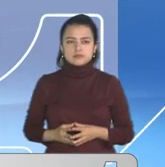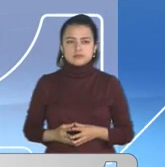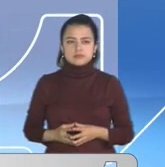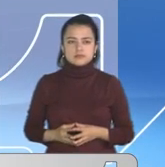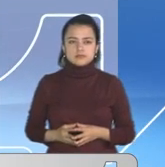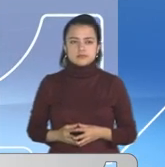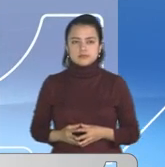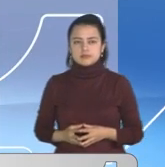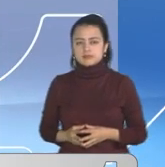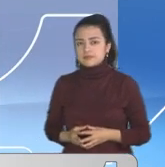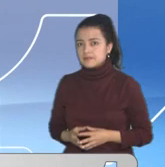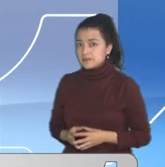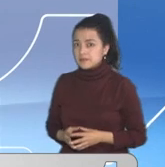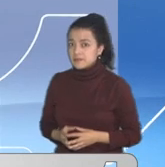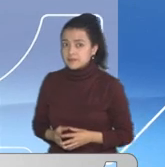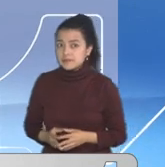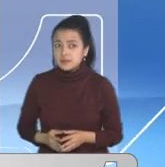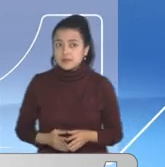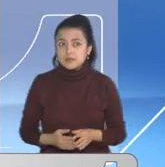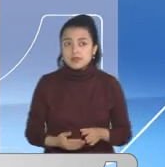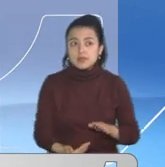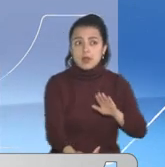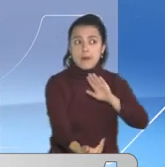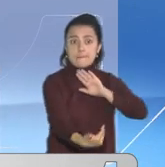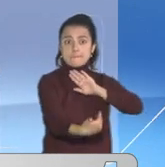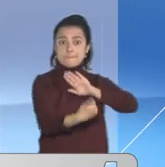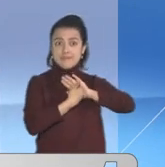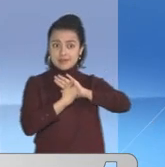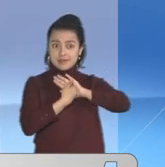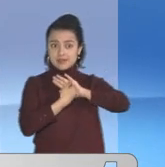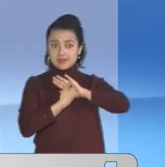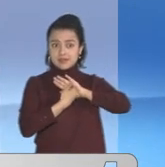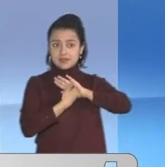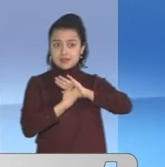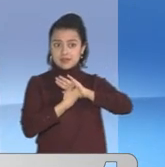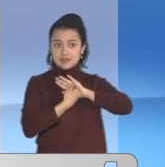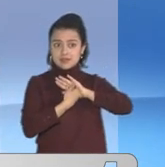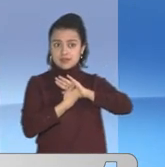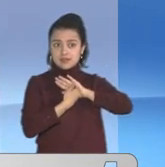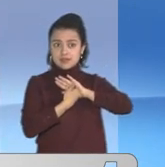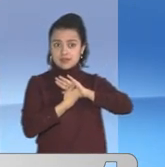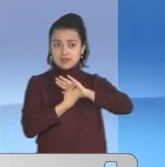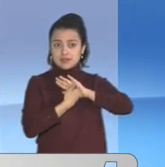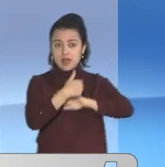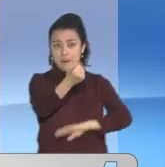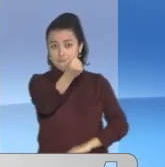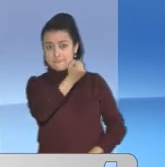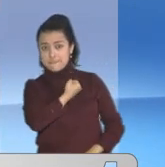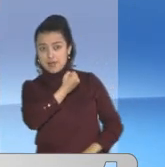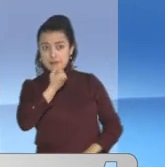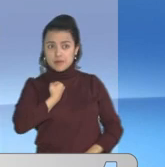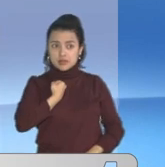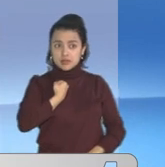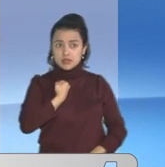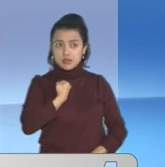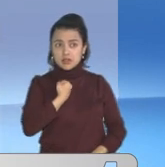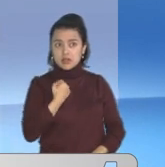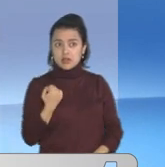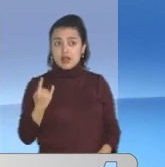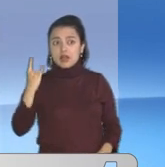Y esa matada no es a plomo, esa matada será cuchillo. ¿Por qué a